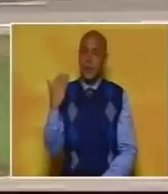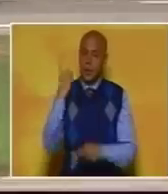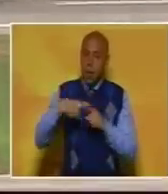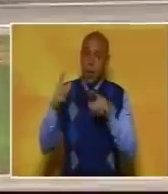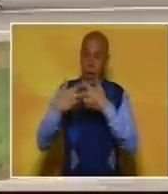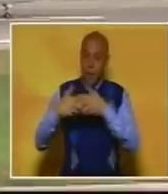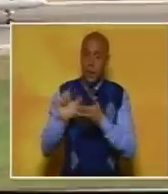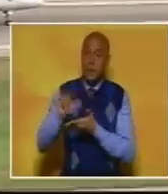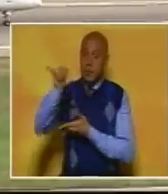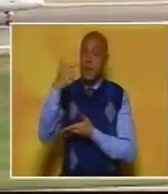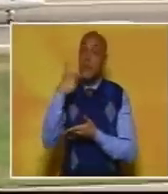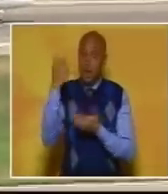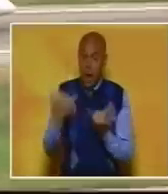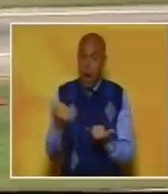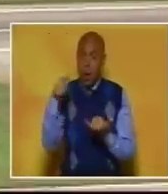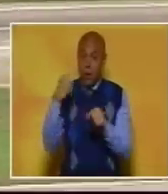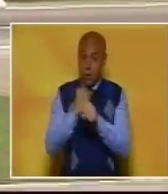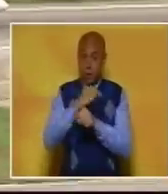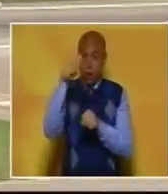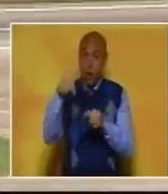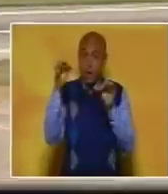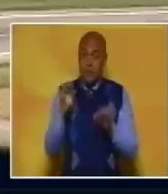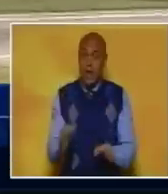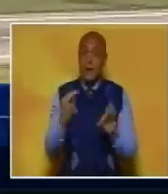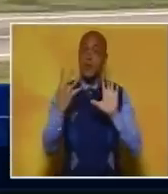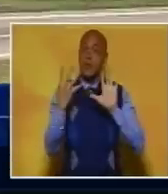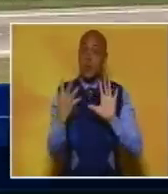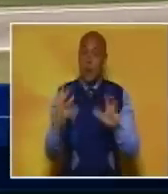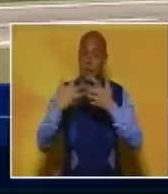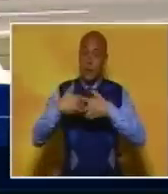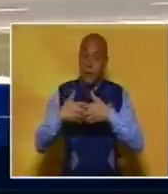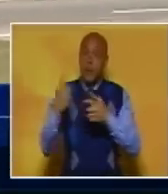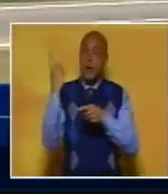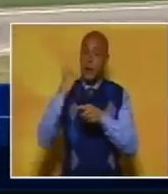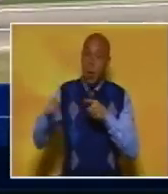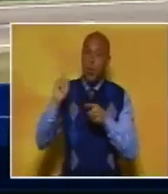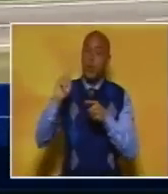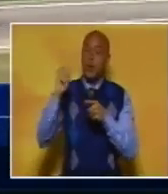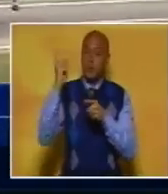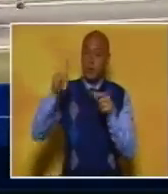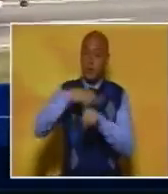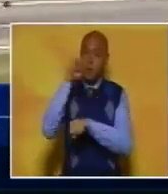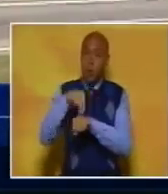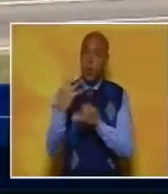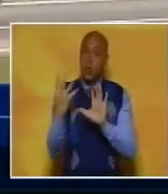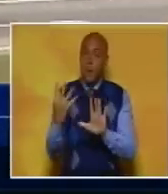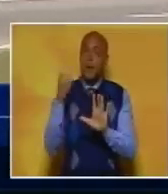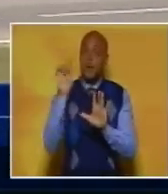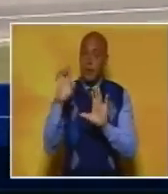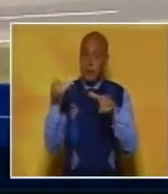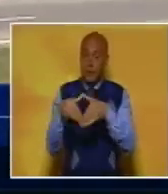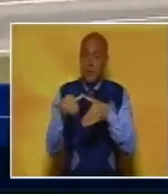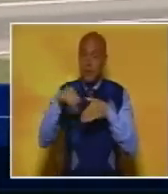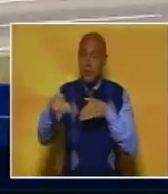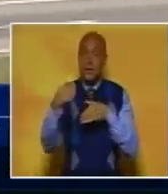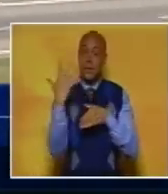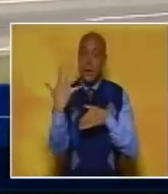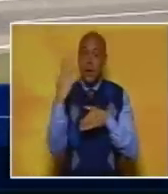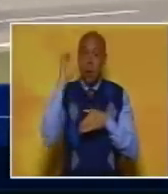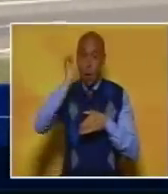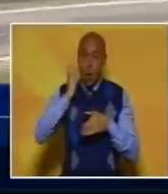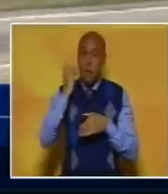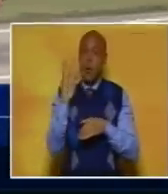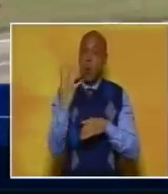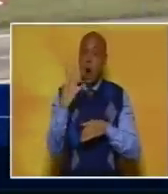que solo quedan operativas en el país 9 aerolíneas nacionales y 9 extranjeras, de las cuales 5 son europeas y 4